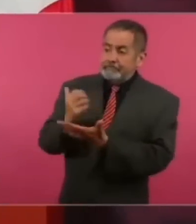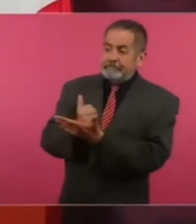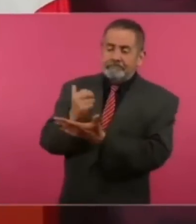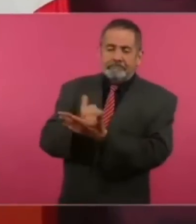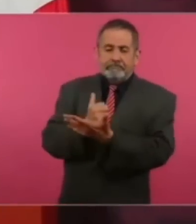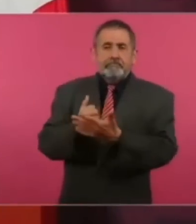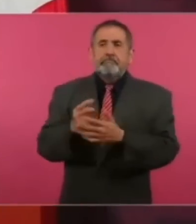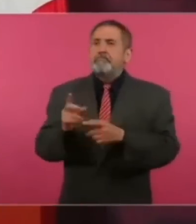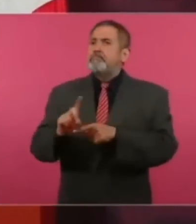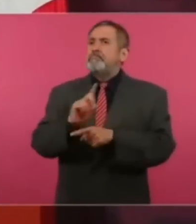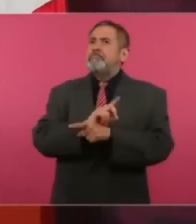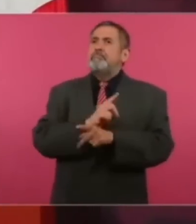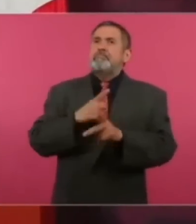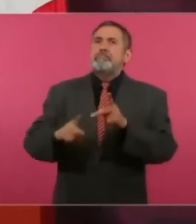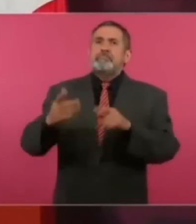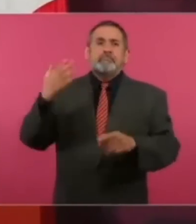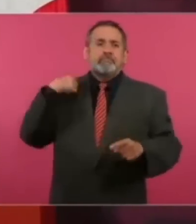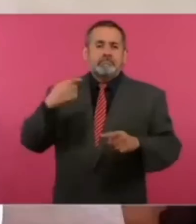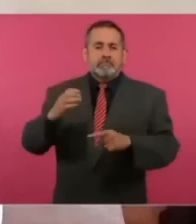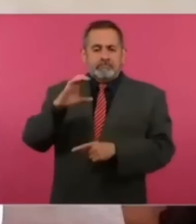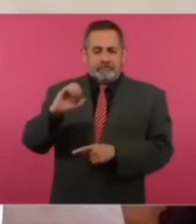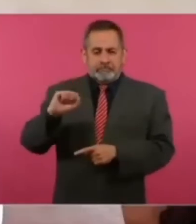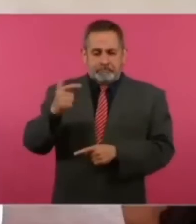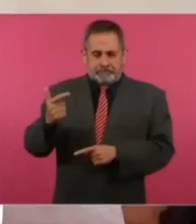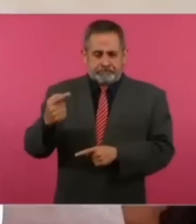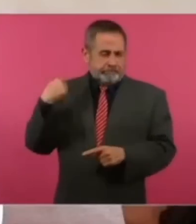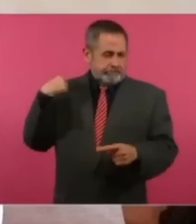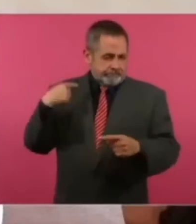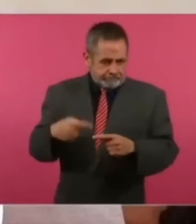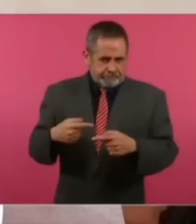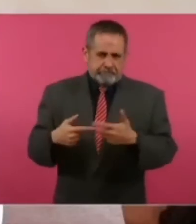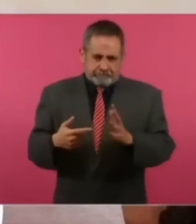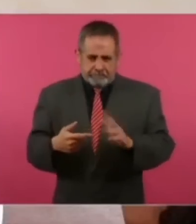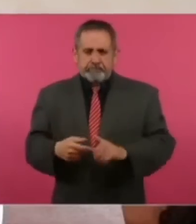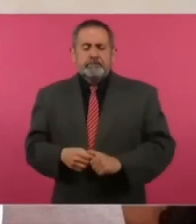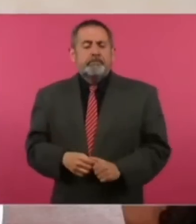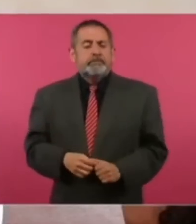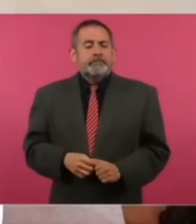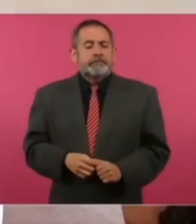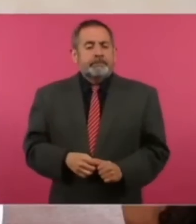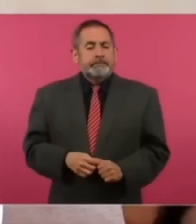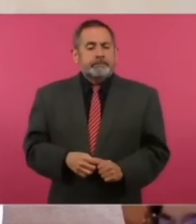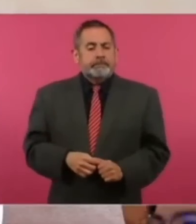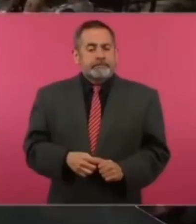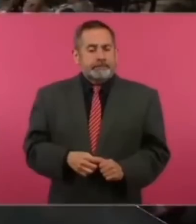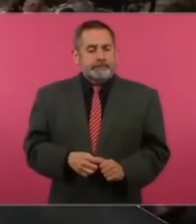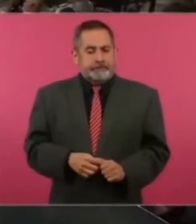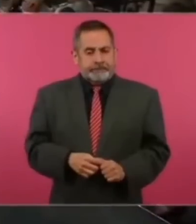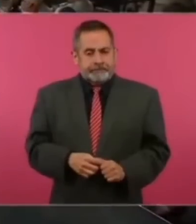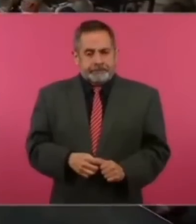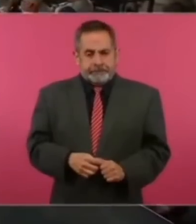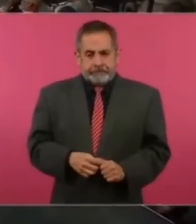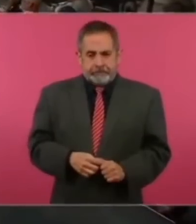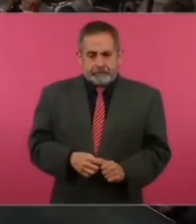desde Salinas hasta hace poco. Entonces,